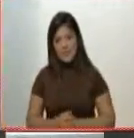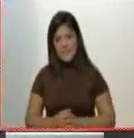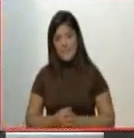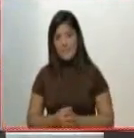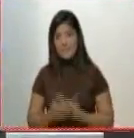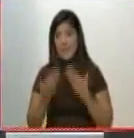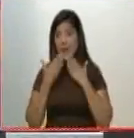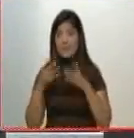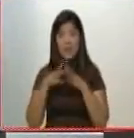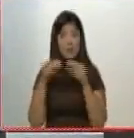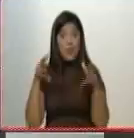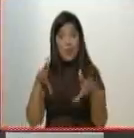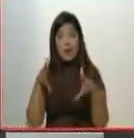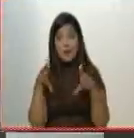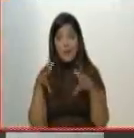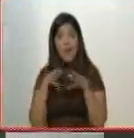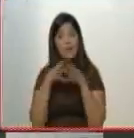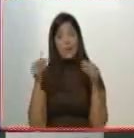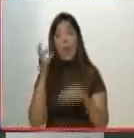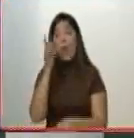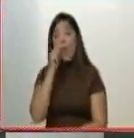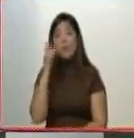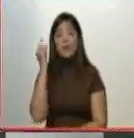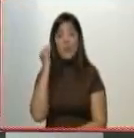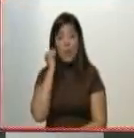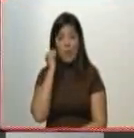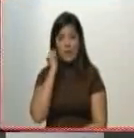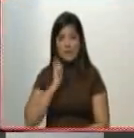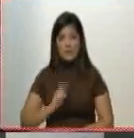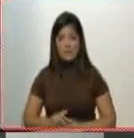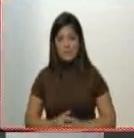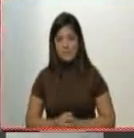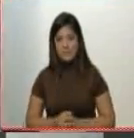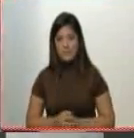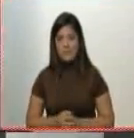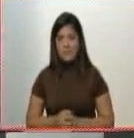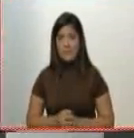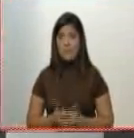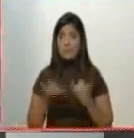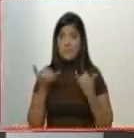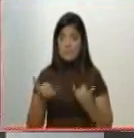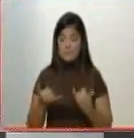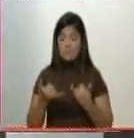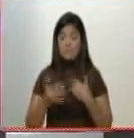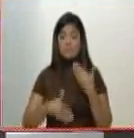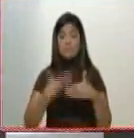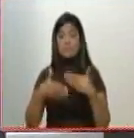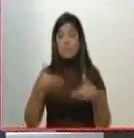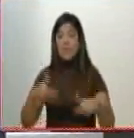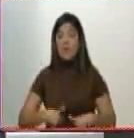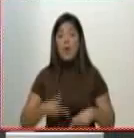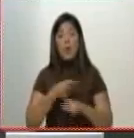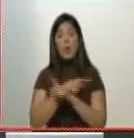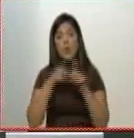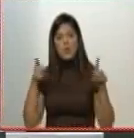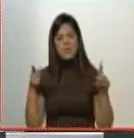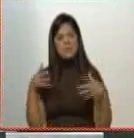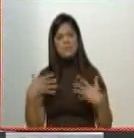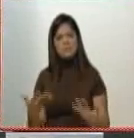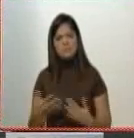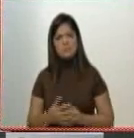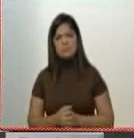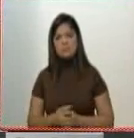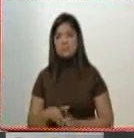nuestros campeones y a todas nuestras campeonas de una generación que se ha ido levantando. Ustedes son